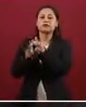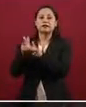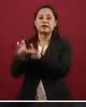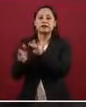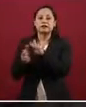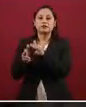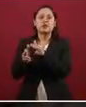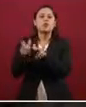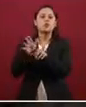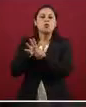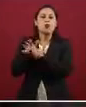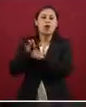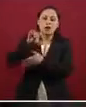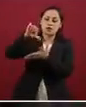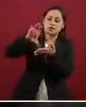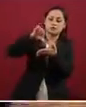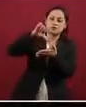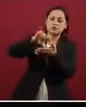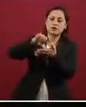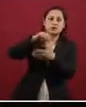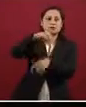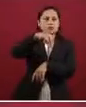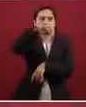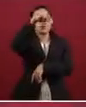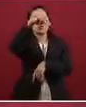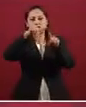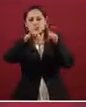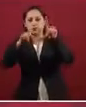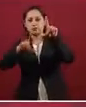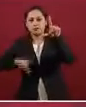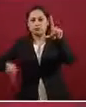país y no les interesó